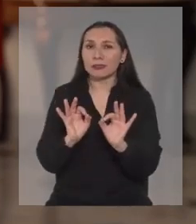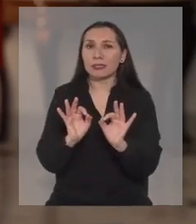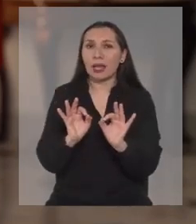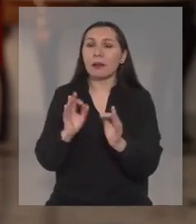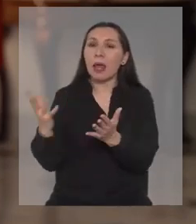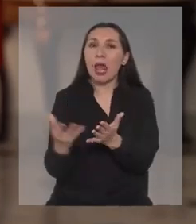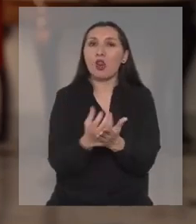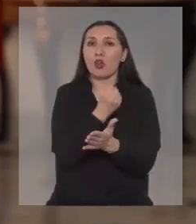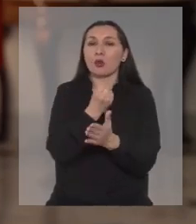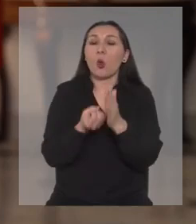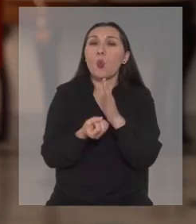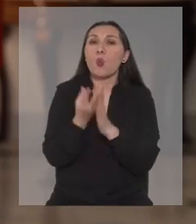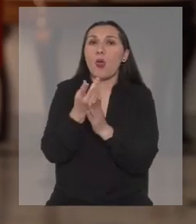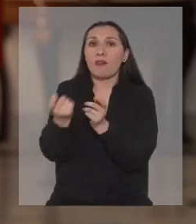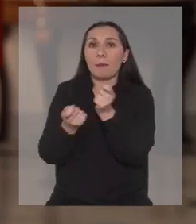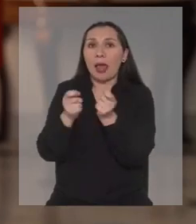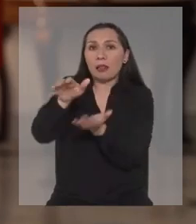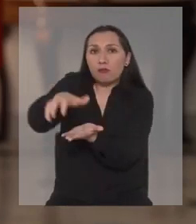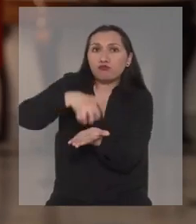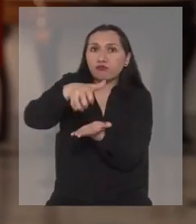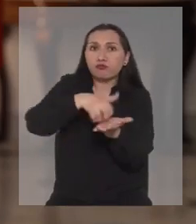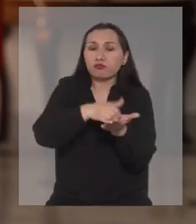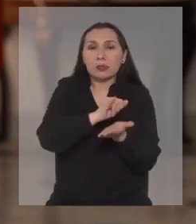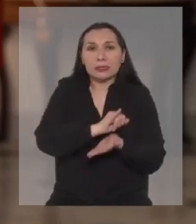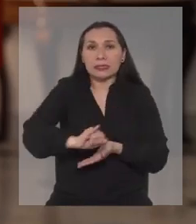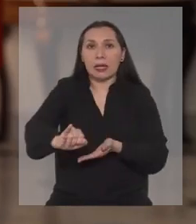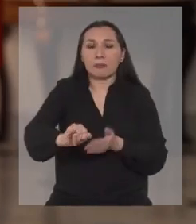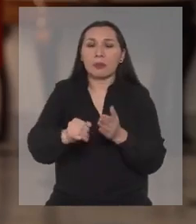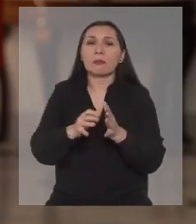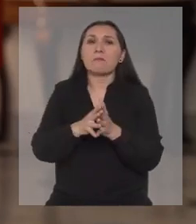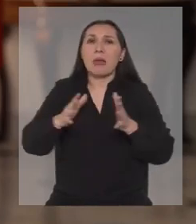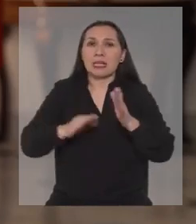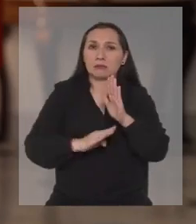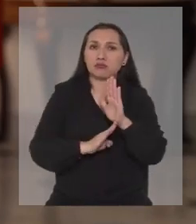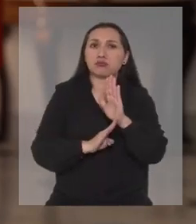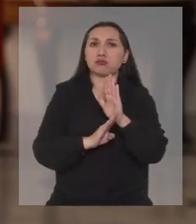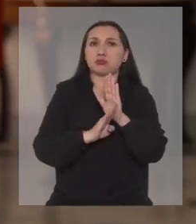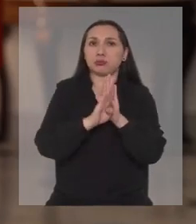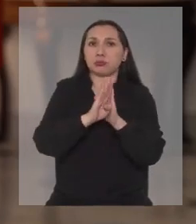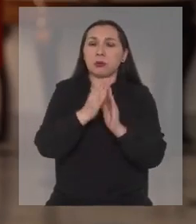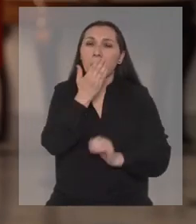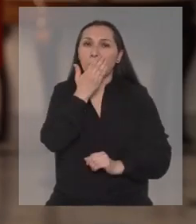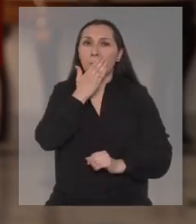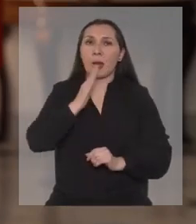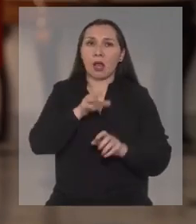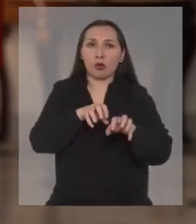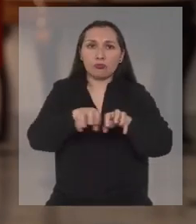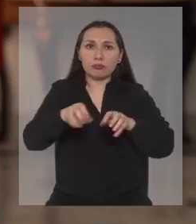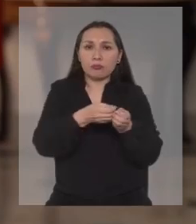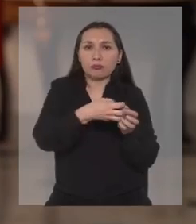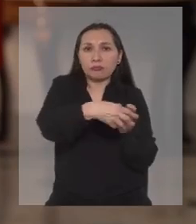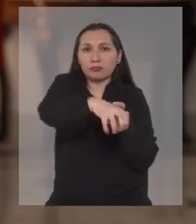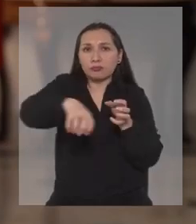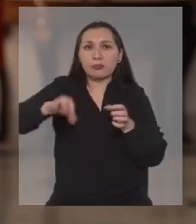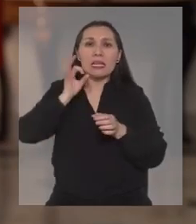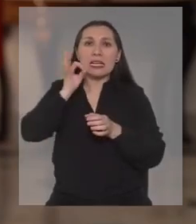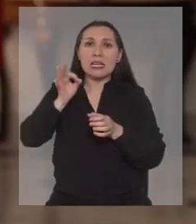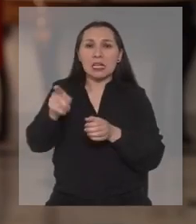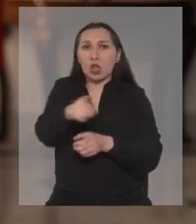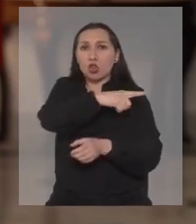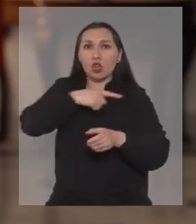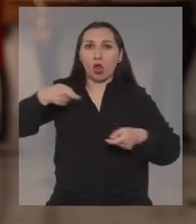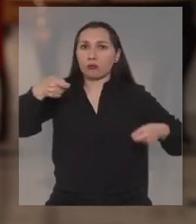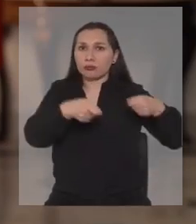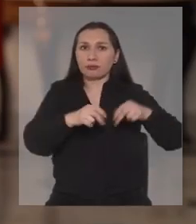especial para obtener nuevos recursos permanentes con más crecimiento y una mejor distribución de la riqueza que